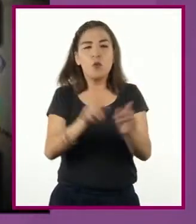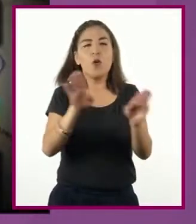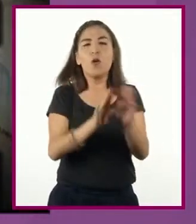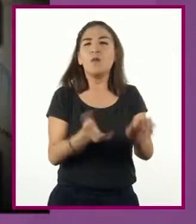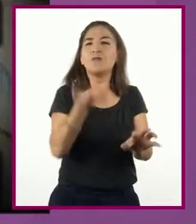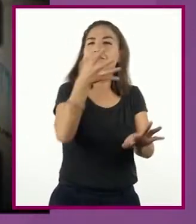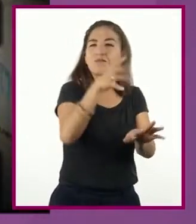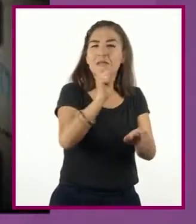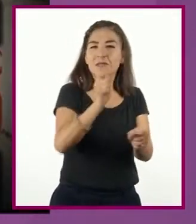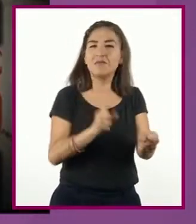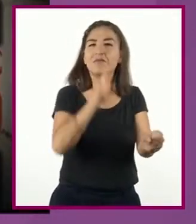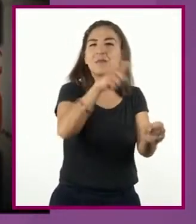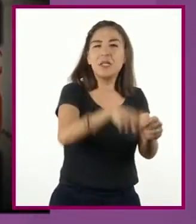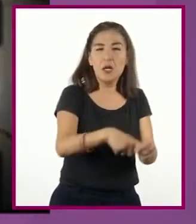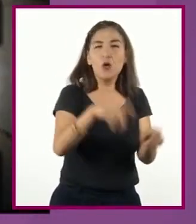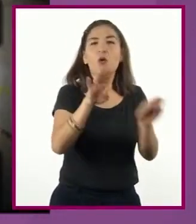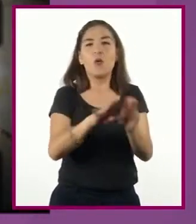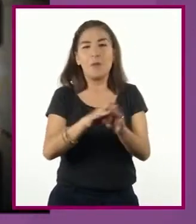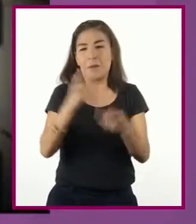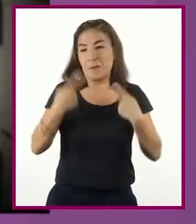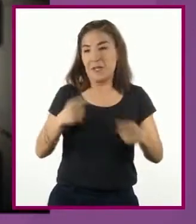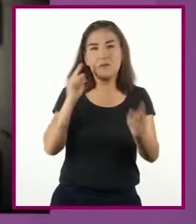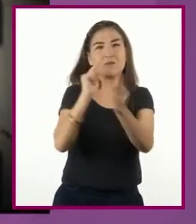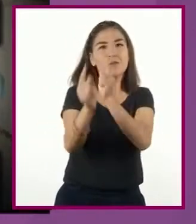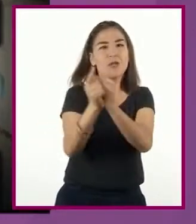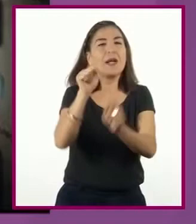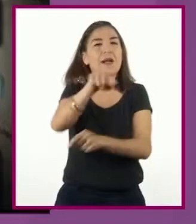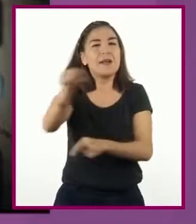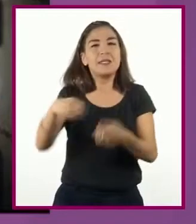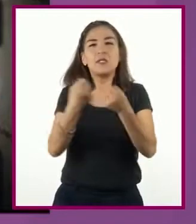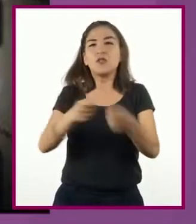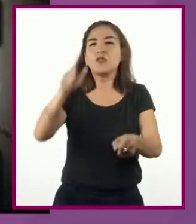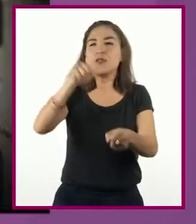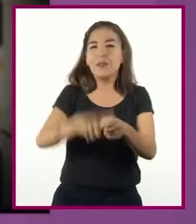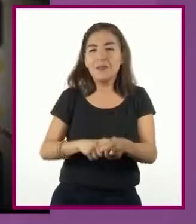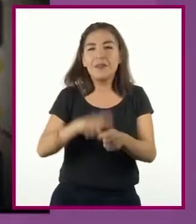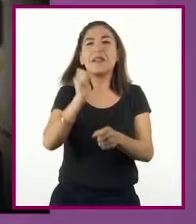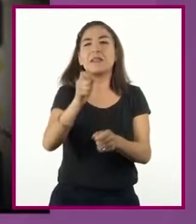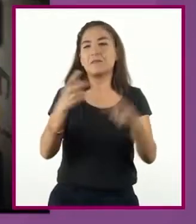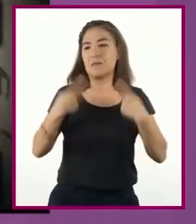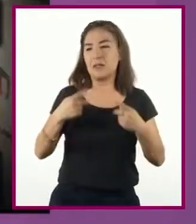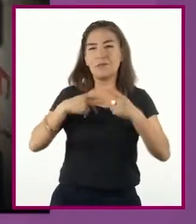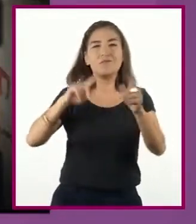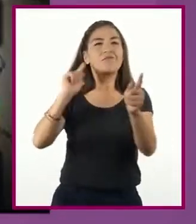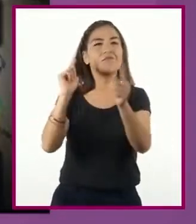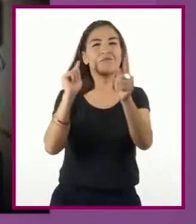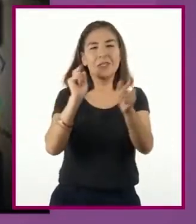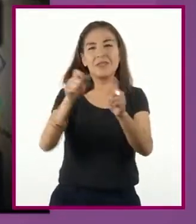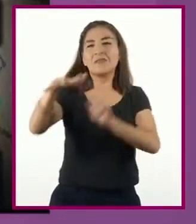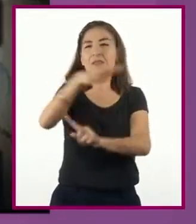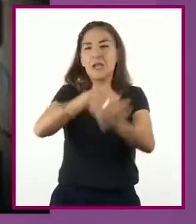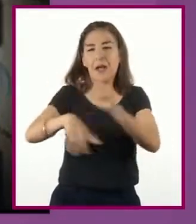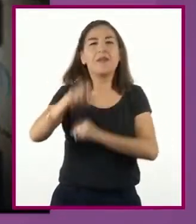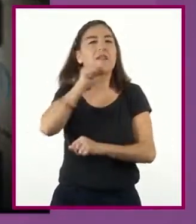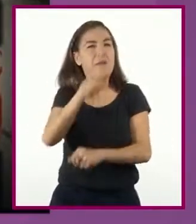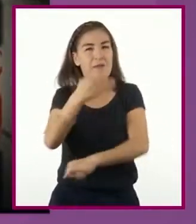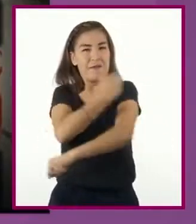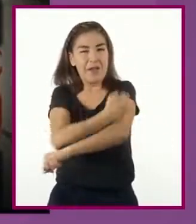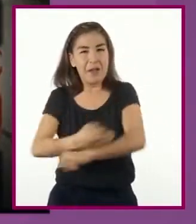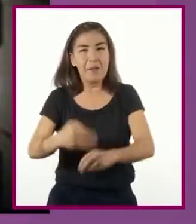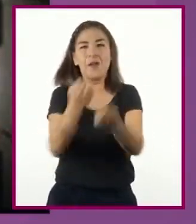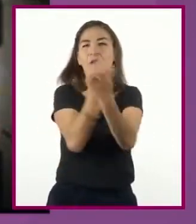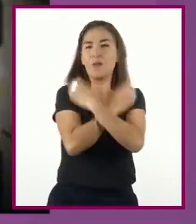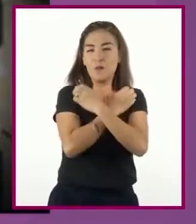las relaciones que un individuo establece con la sociedad, es decir, con las personas que le rodean, e incluye los ámbitos familiares,